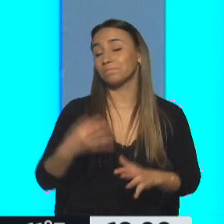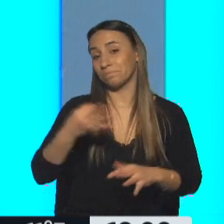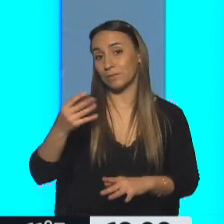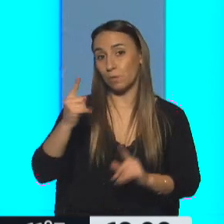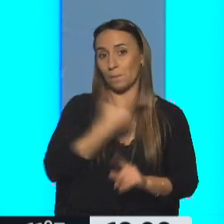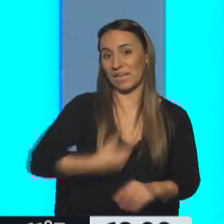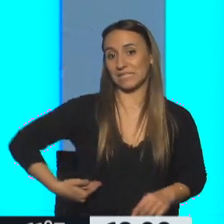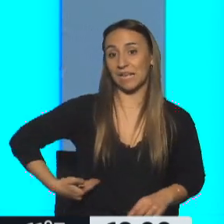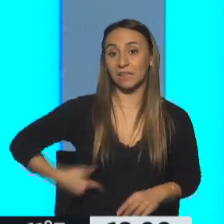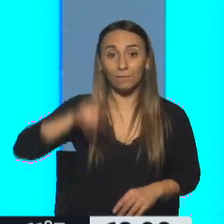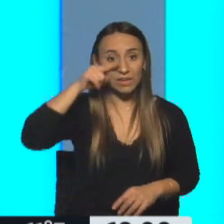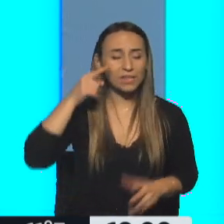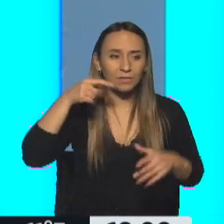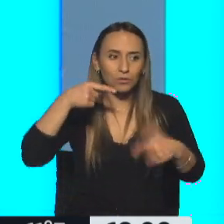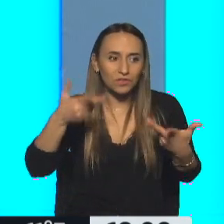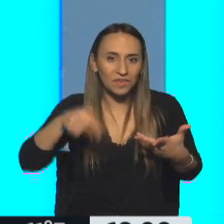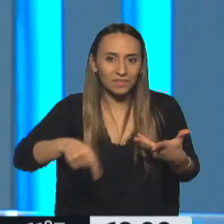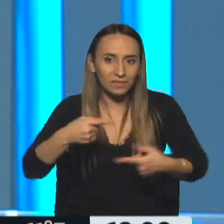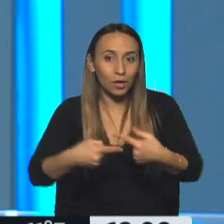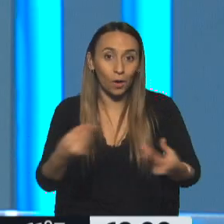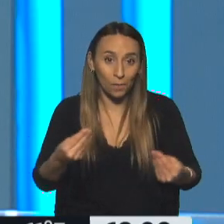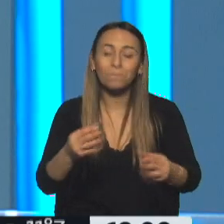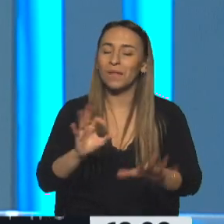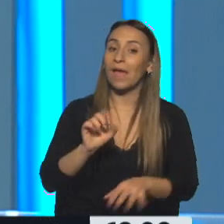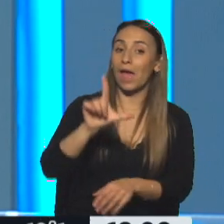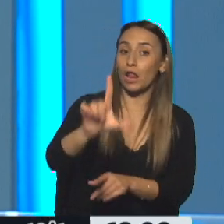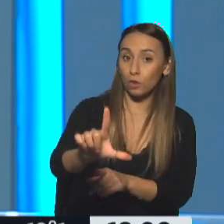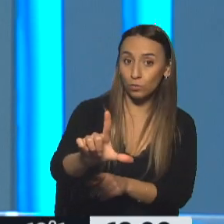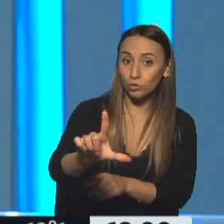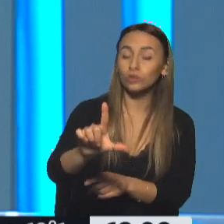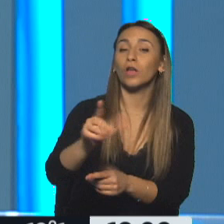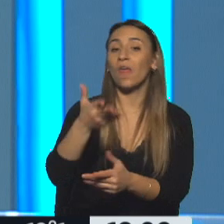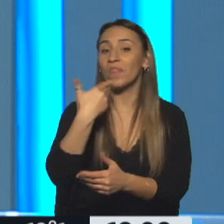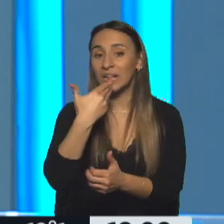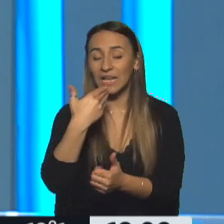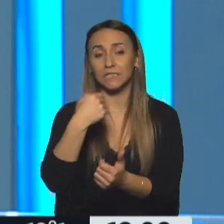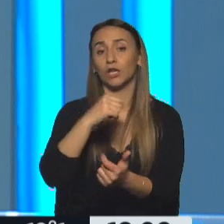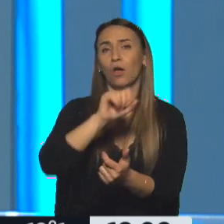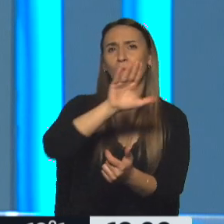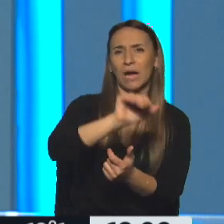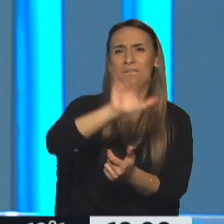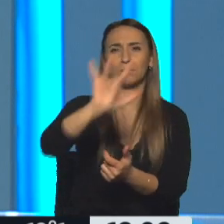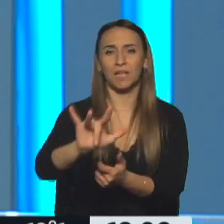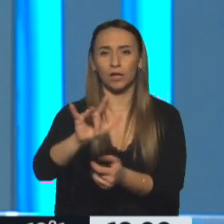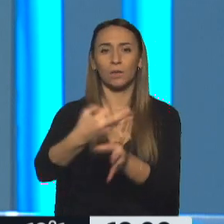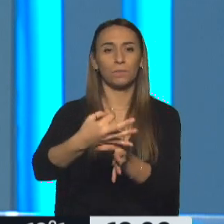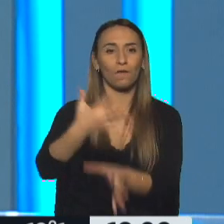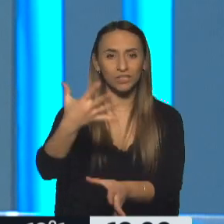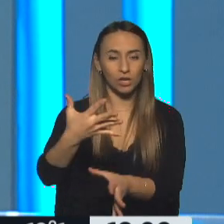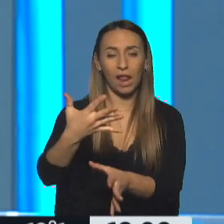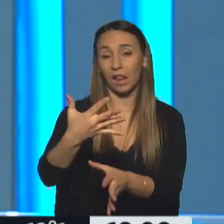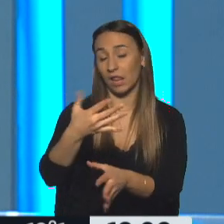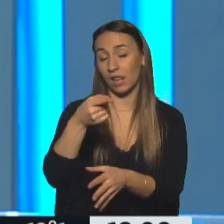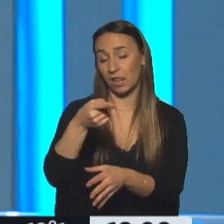del presidente Alberto Fernández. ¿Cómo sigue esta situación? El lunes la declaración de Pronsato, martes y miércoles expertos en